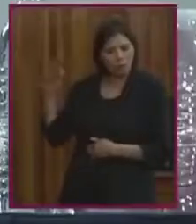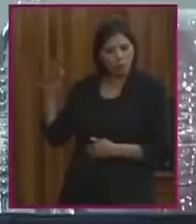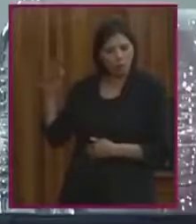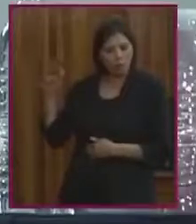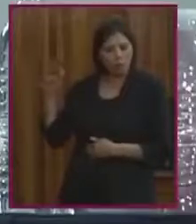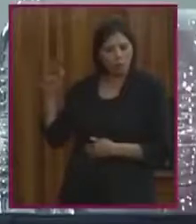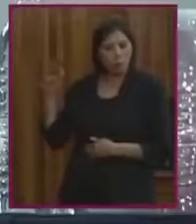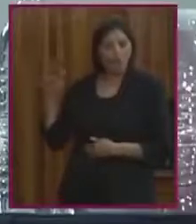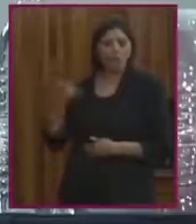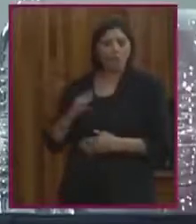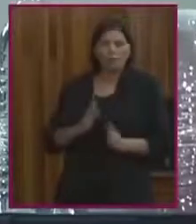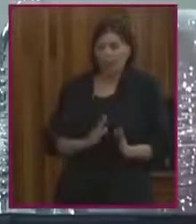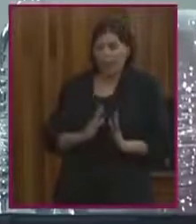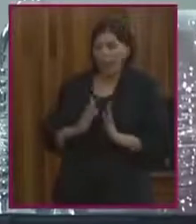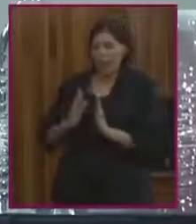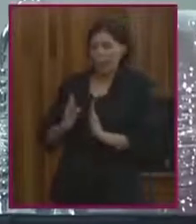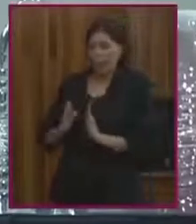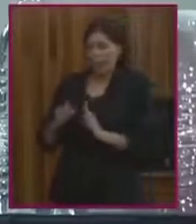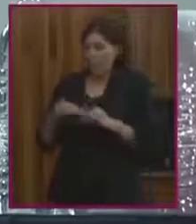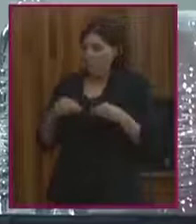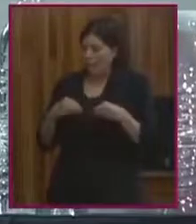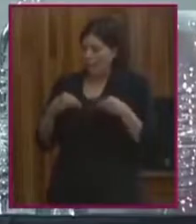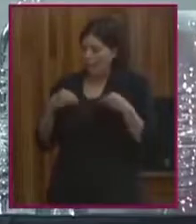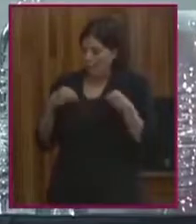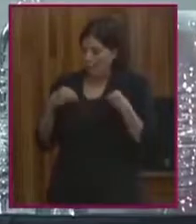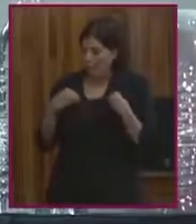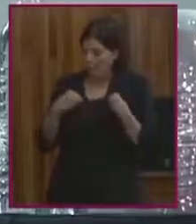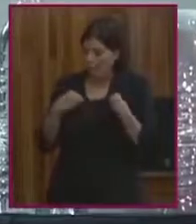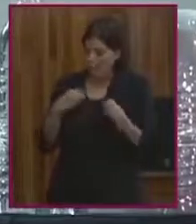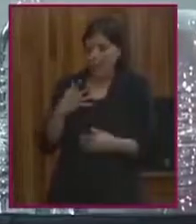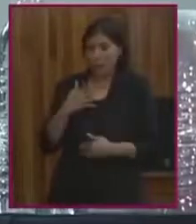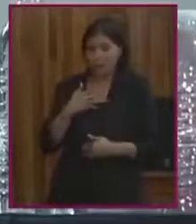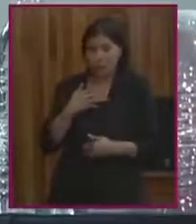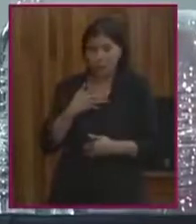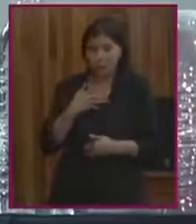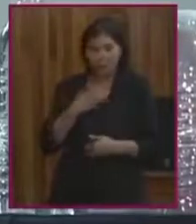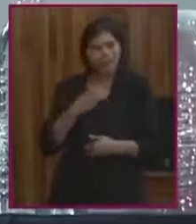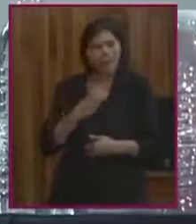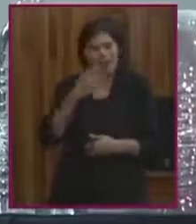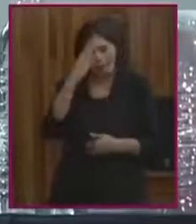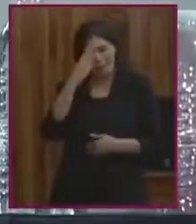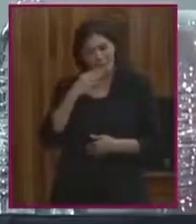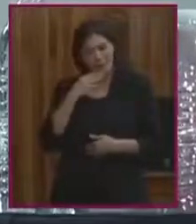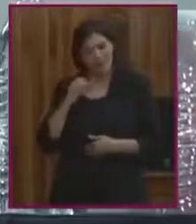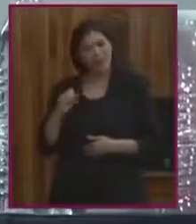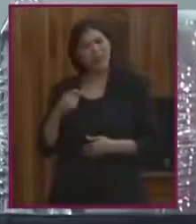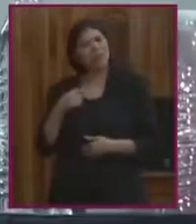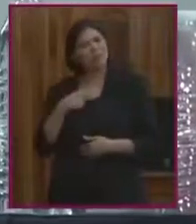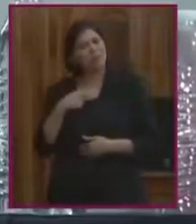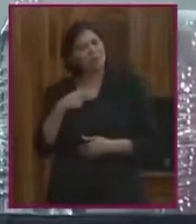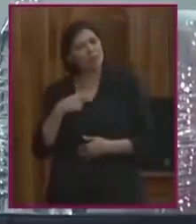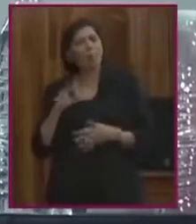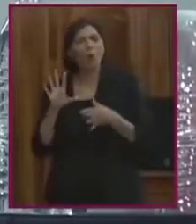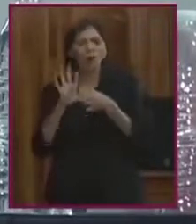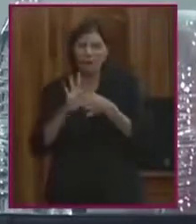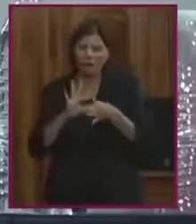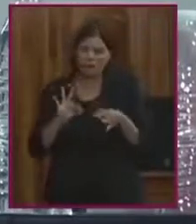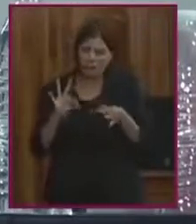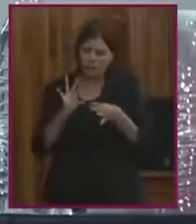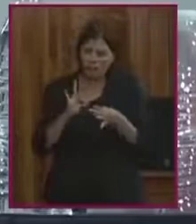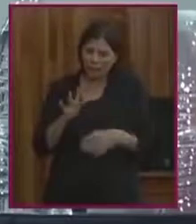vida crítico, sensible, pues todas esas cualidades a las que yo me había referido, ¿no? De sensibilidad,